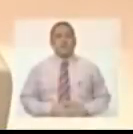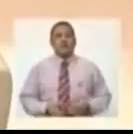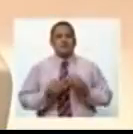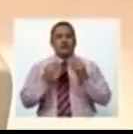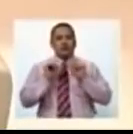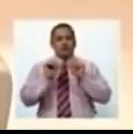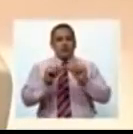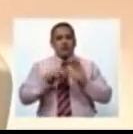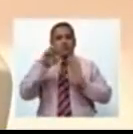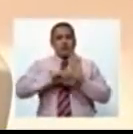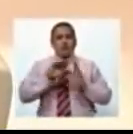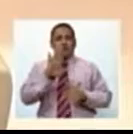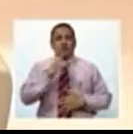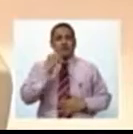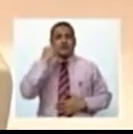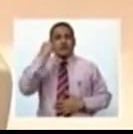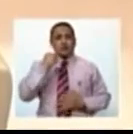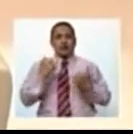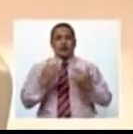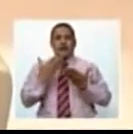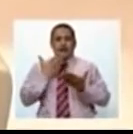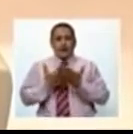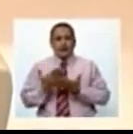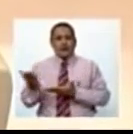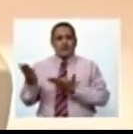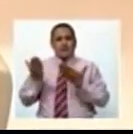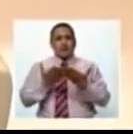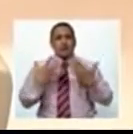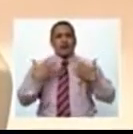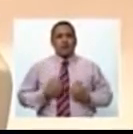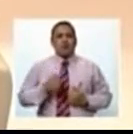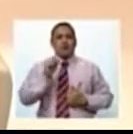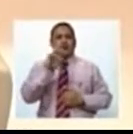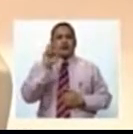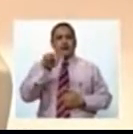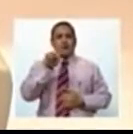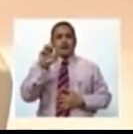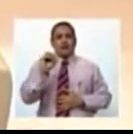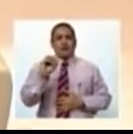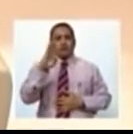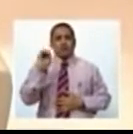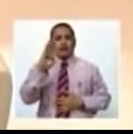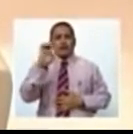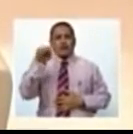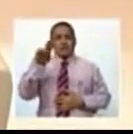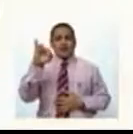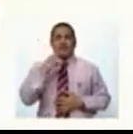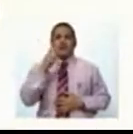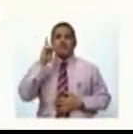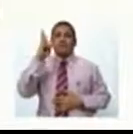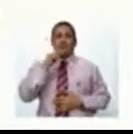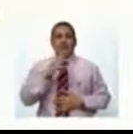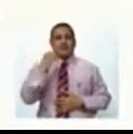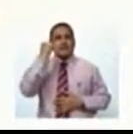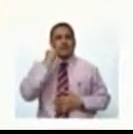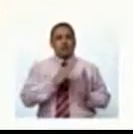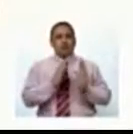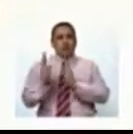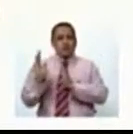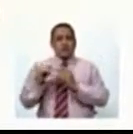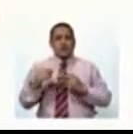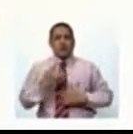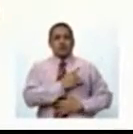Seguimos con el programa Tus Derechos y tenemos ahora la grata presencia del doctor Renzo Cavani. Él es profesor de la Maestría de Derecho Procesal de la Pontificia